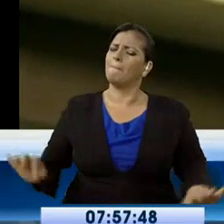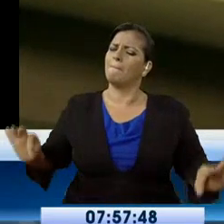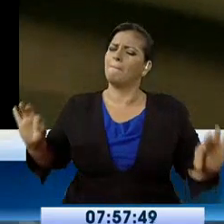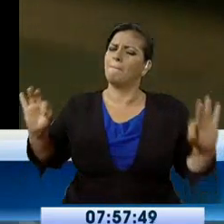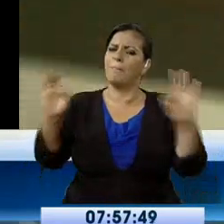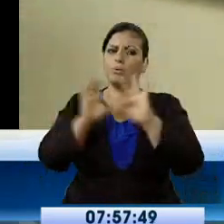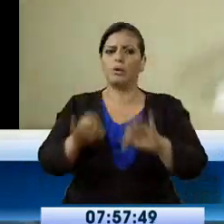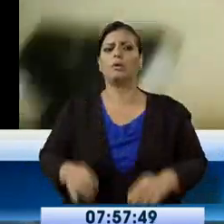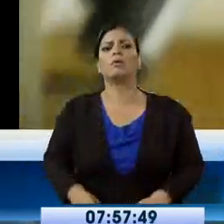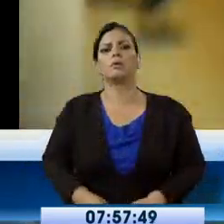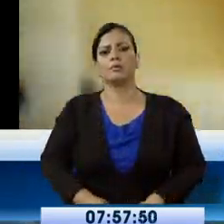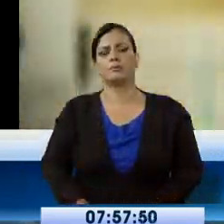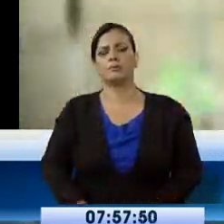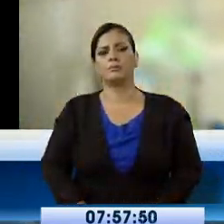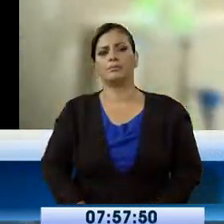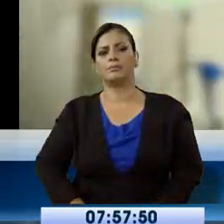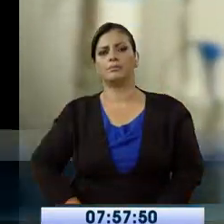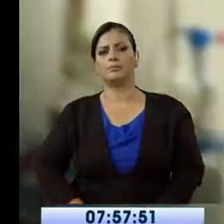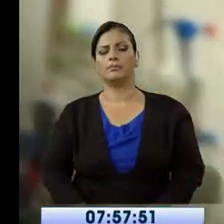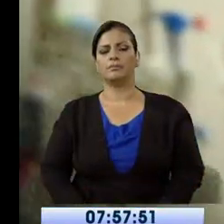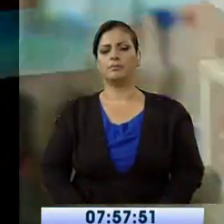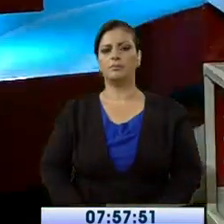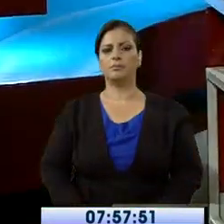completa. Informó Roselena Vascones.